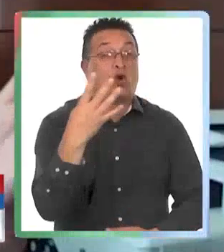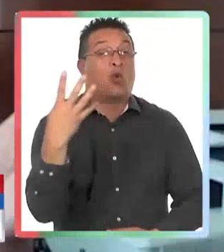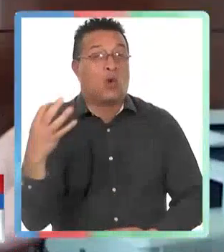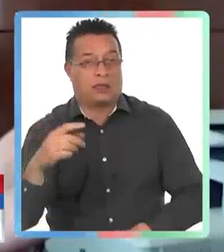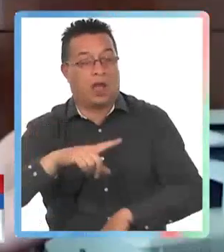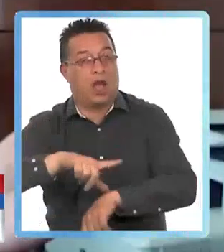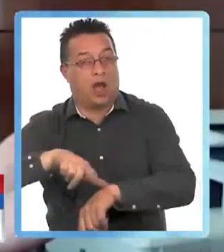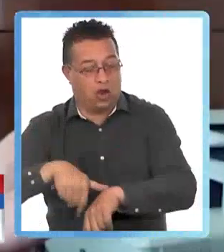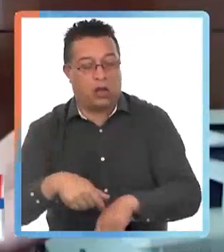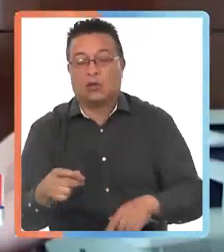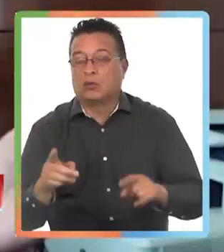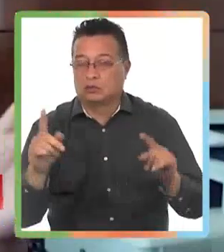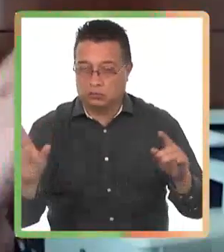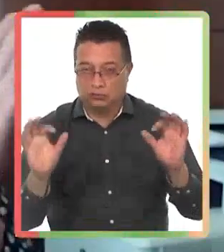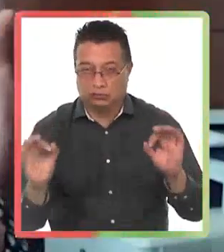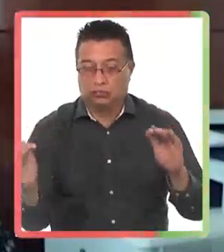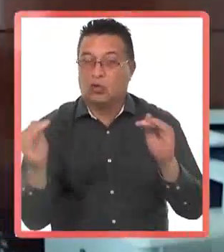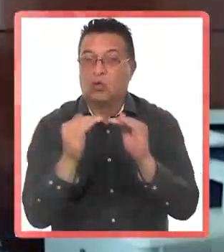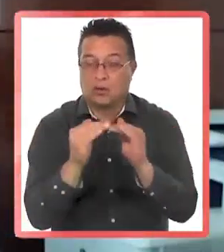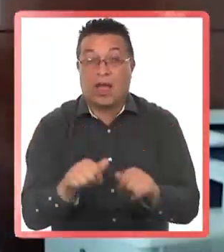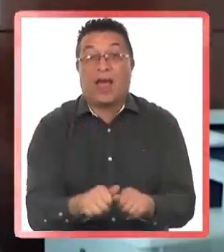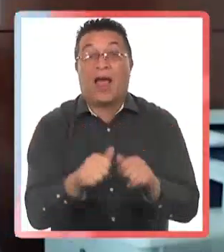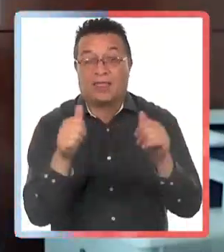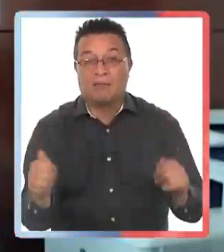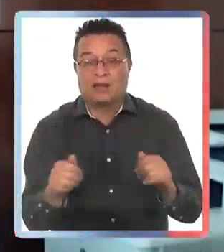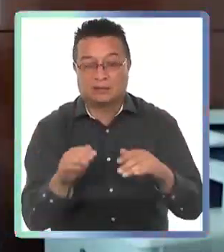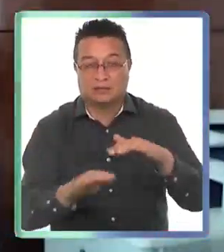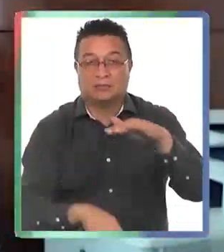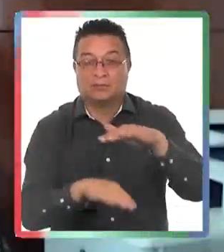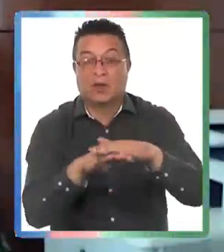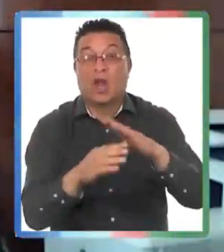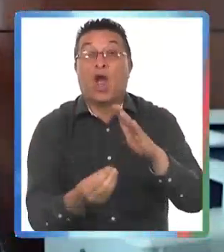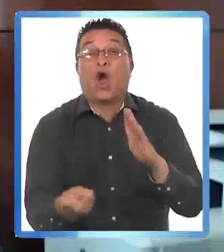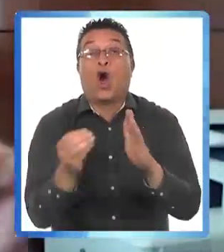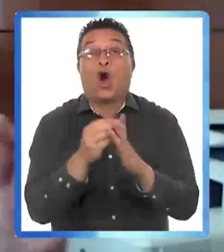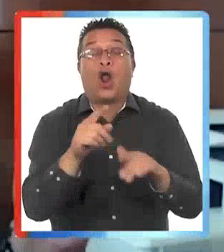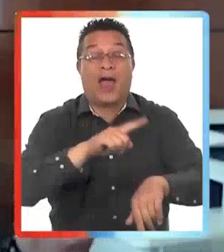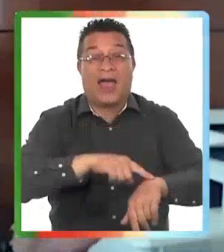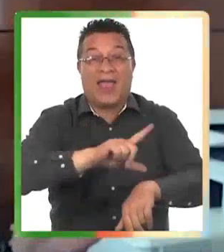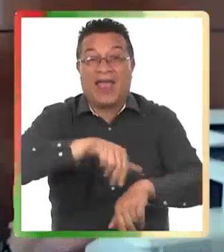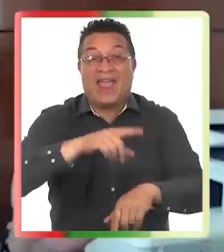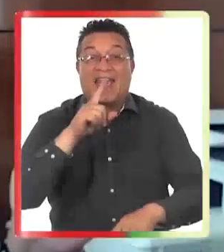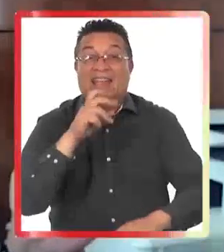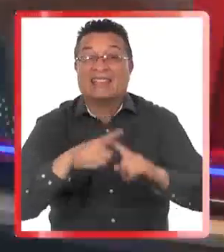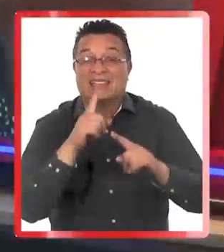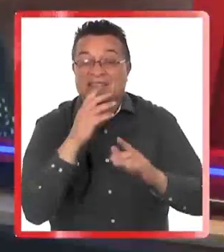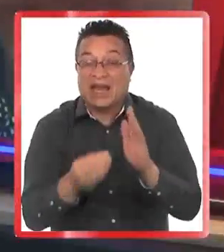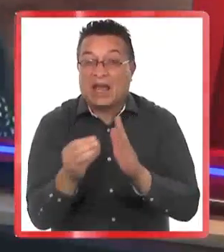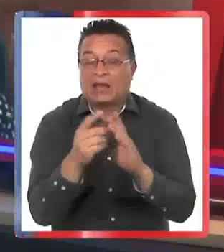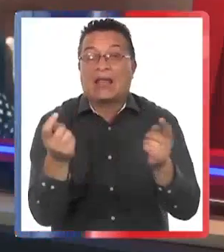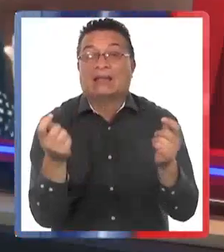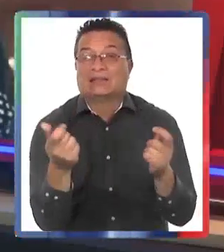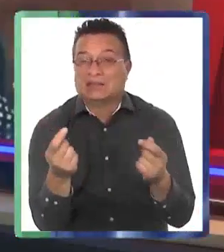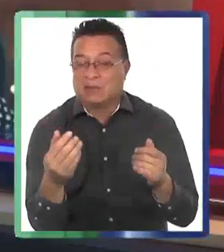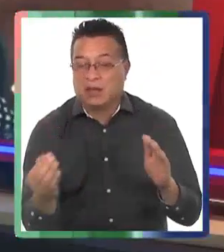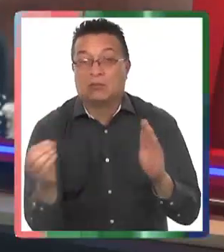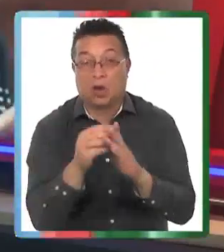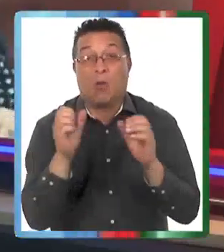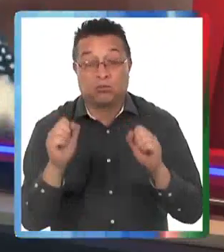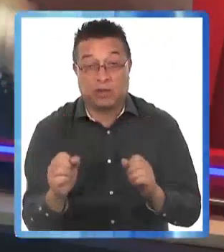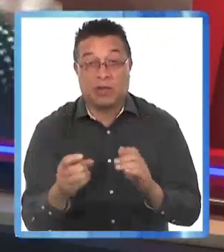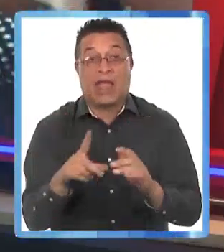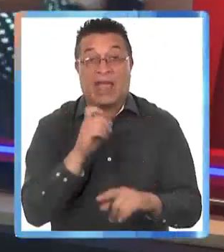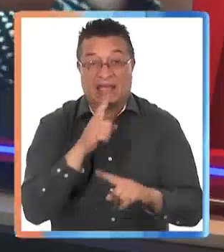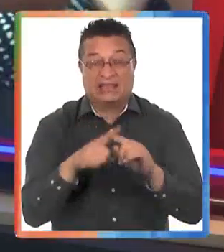45 a 40 horas, Scarlett, además con un límite de horas extras similar al de todos los trabajadores de Chile, porque ellas hoy día podían